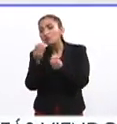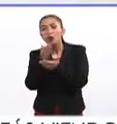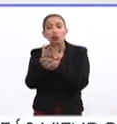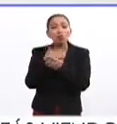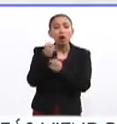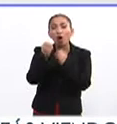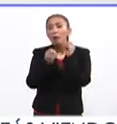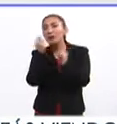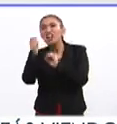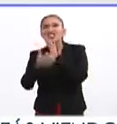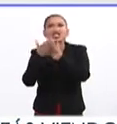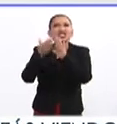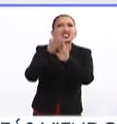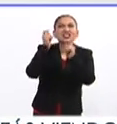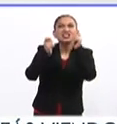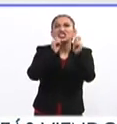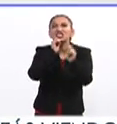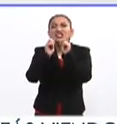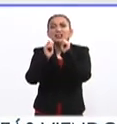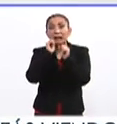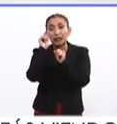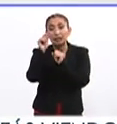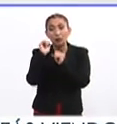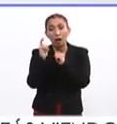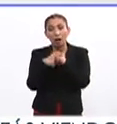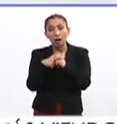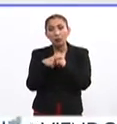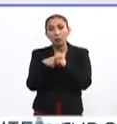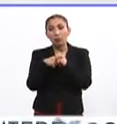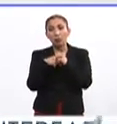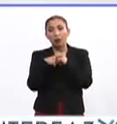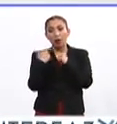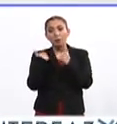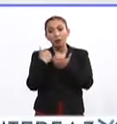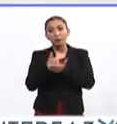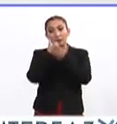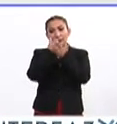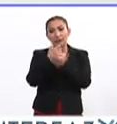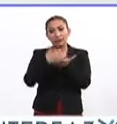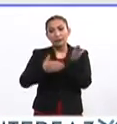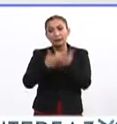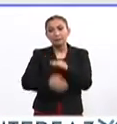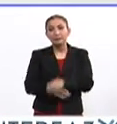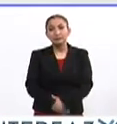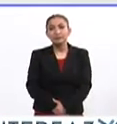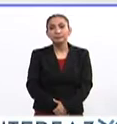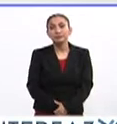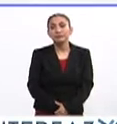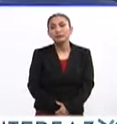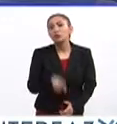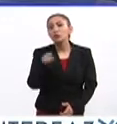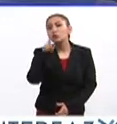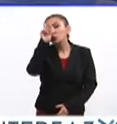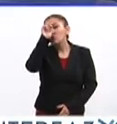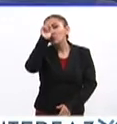en la obra y la construcción, que es algo que también nos hace un poco de falta. Claro. ¿Qué tanto recomiendas precisamente a los jóvenes